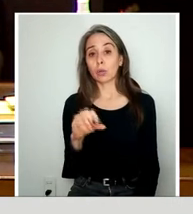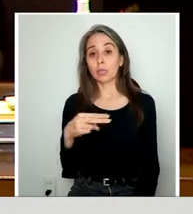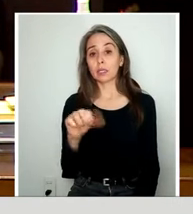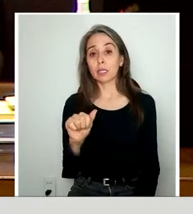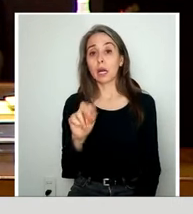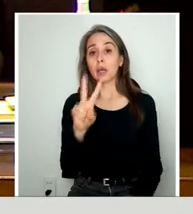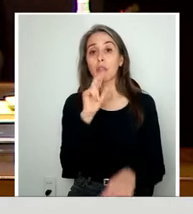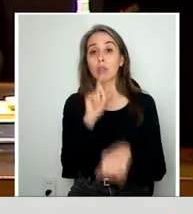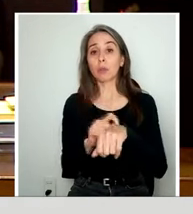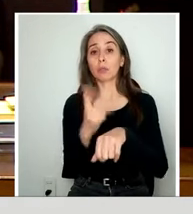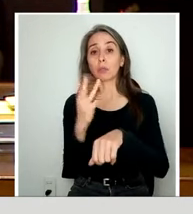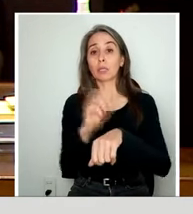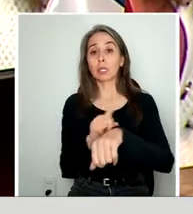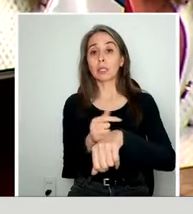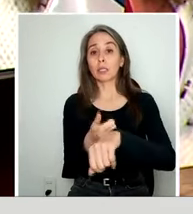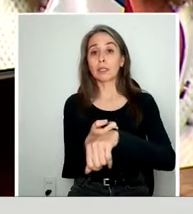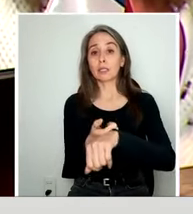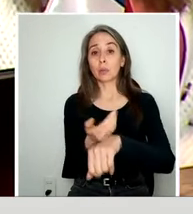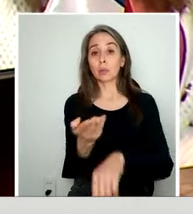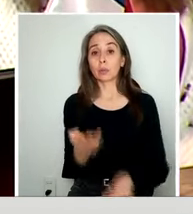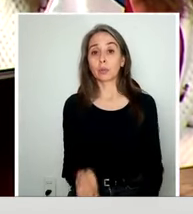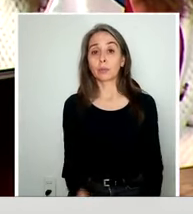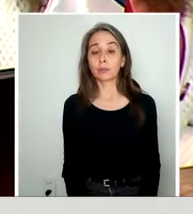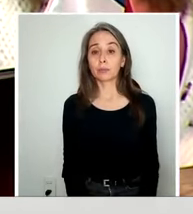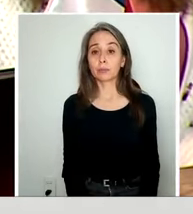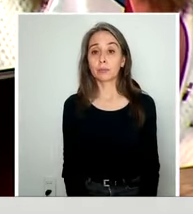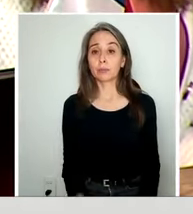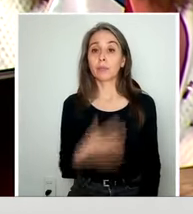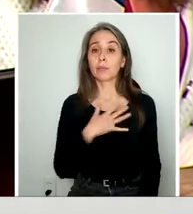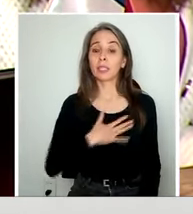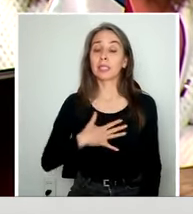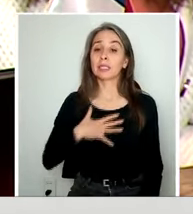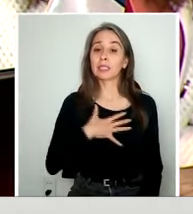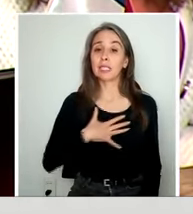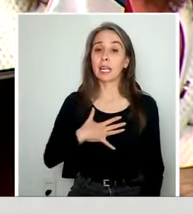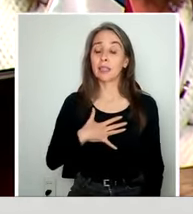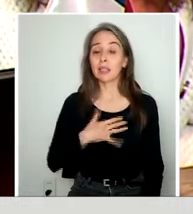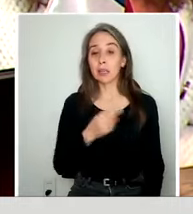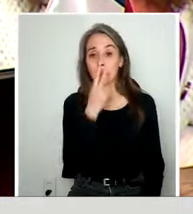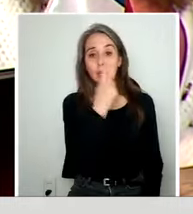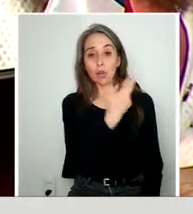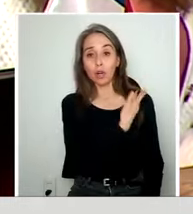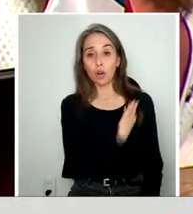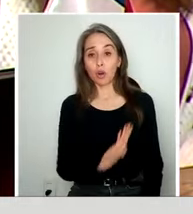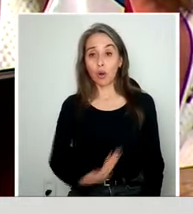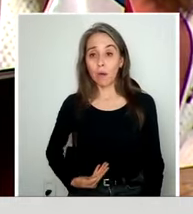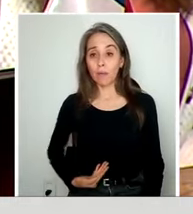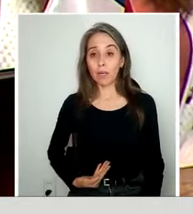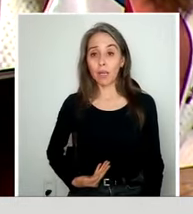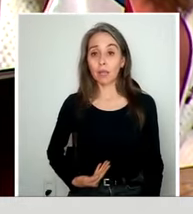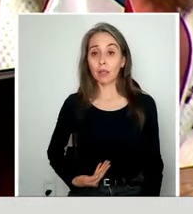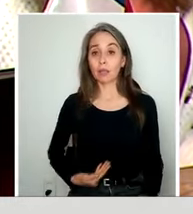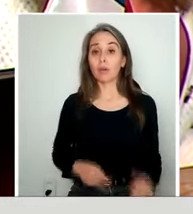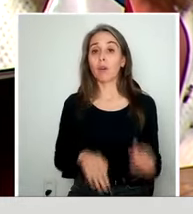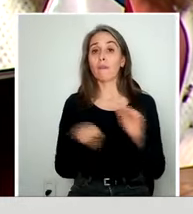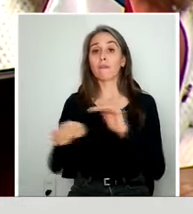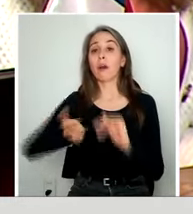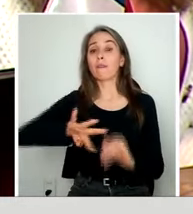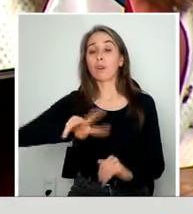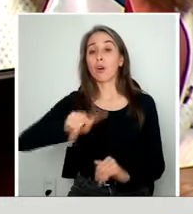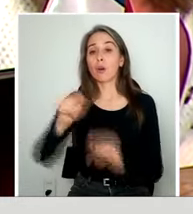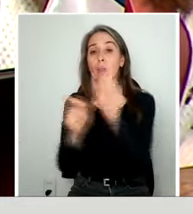treinta da la sensación que estamos frente a un gobierno que está a favor de que los delincuentes nos